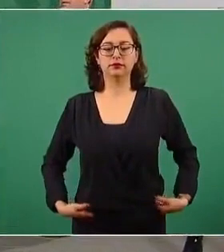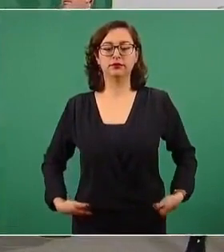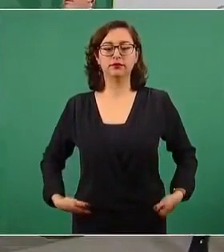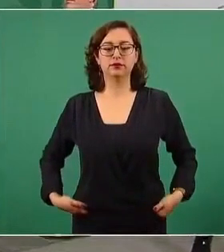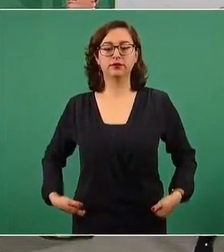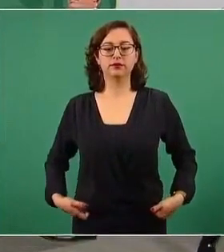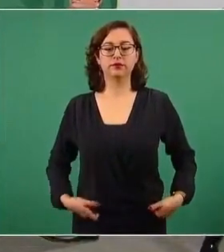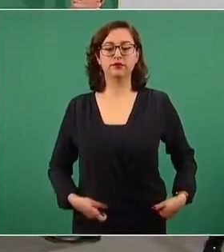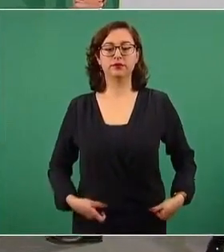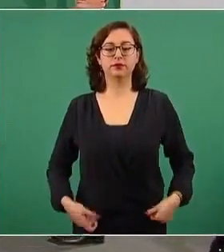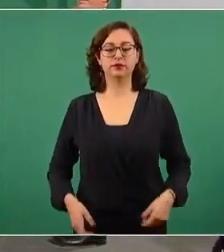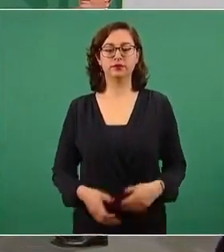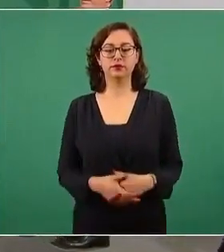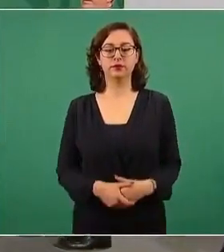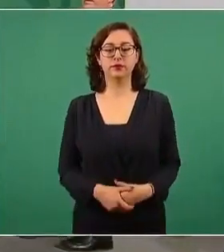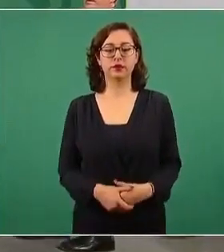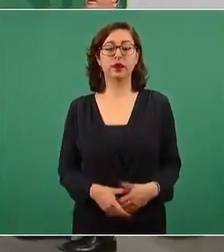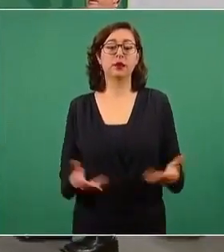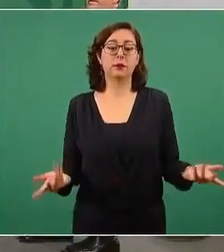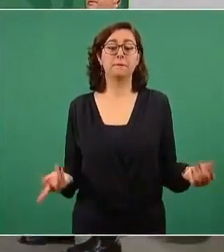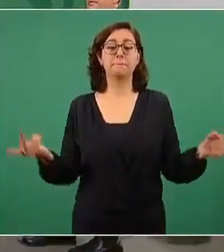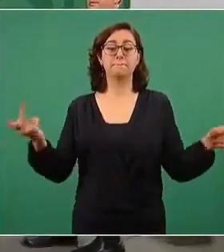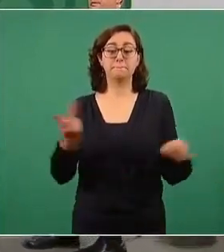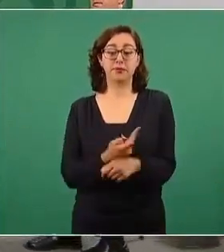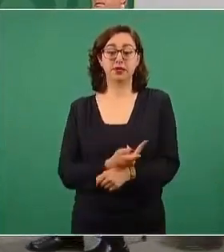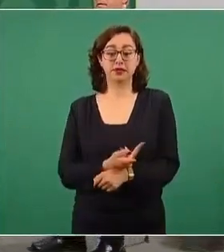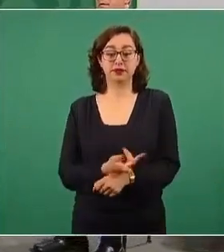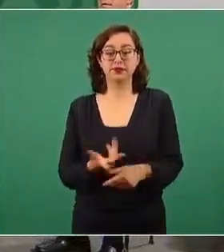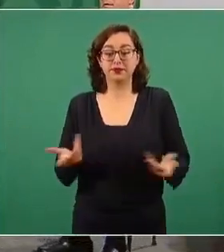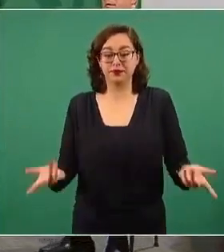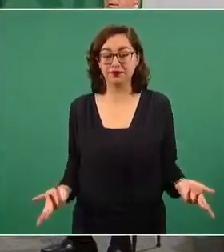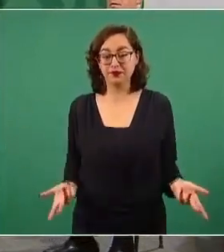Entonces nos dejan como herencia el que tenemos que comprar